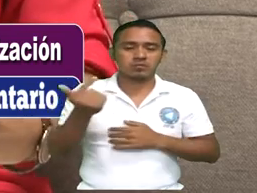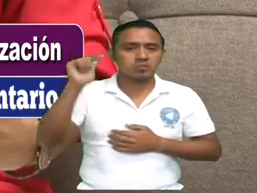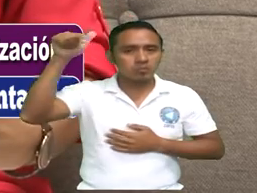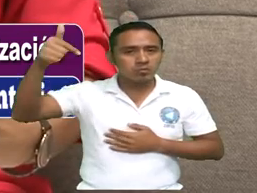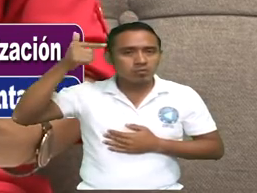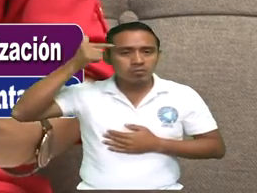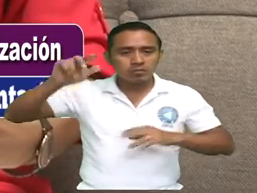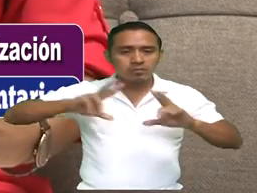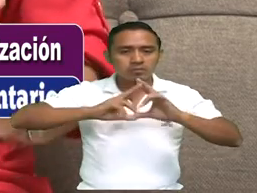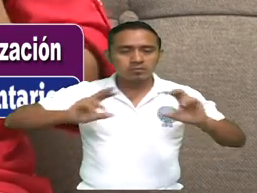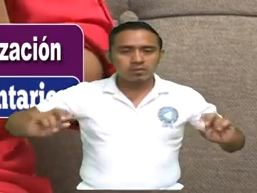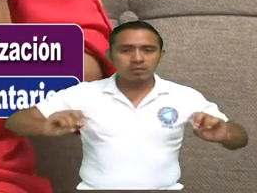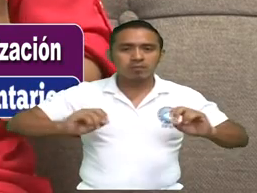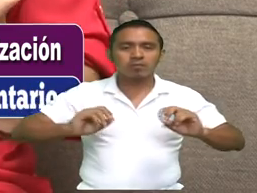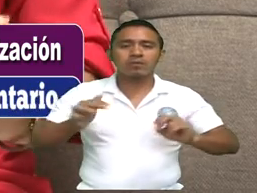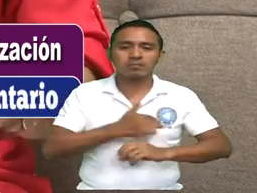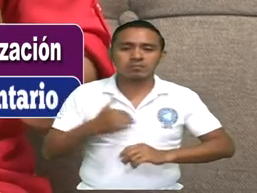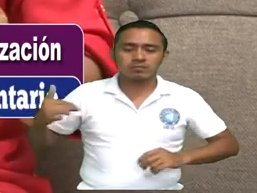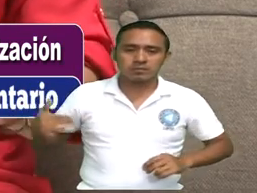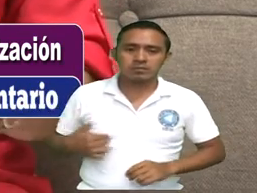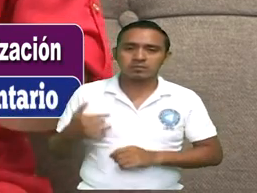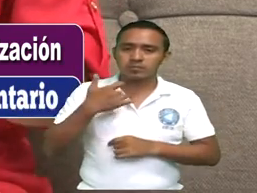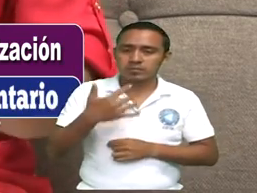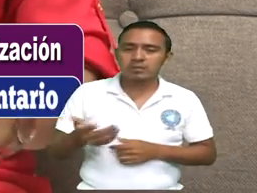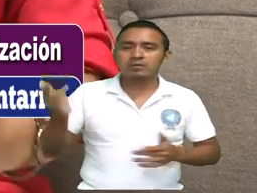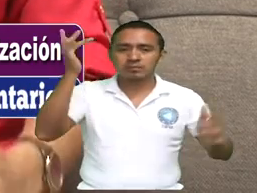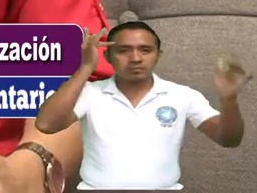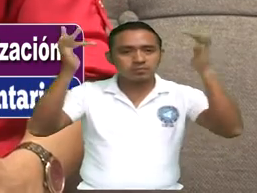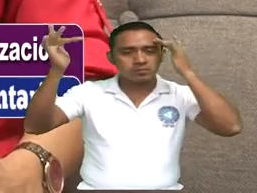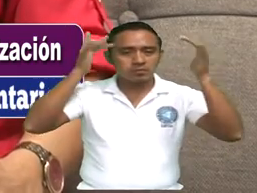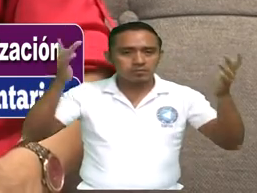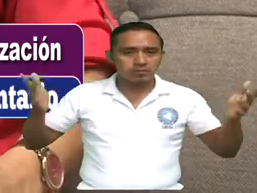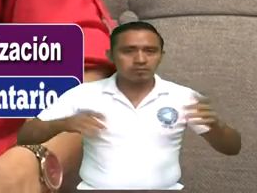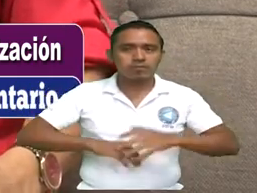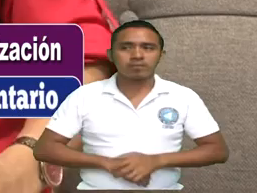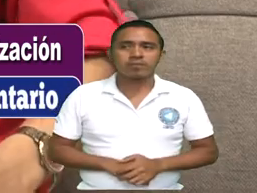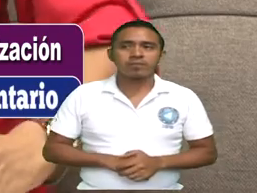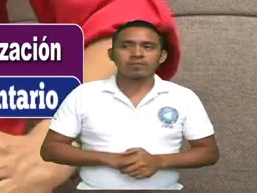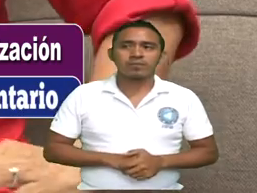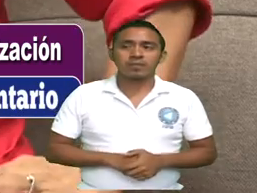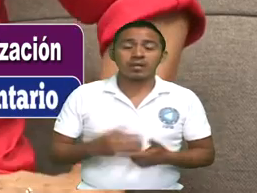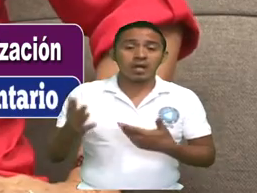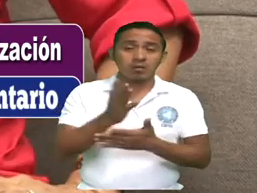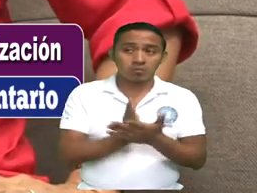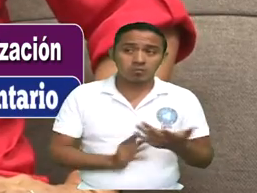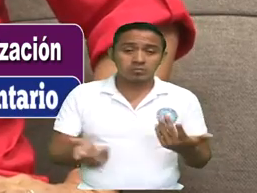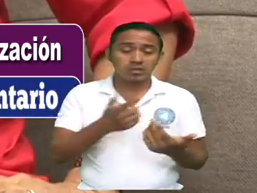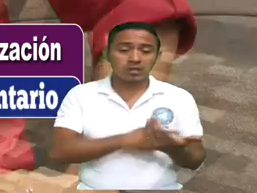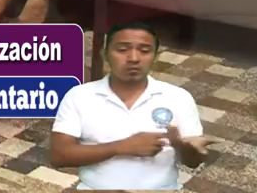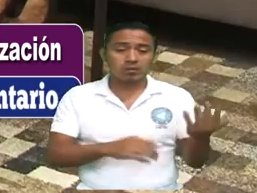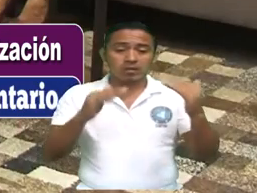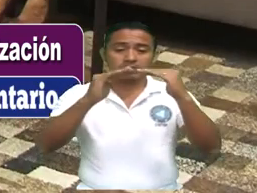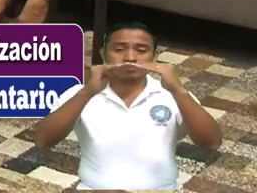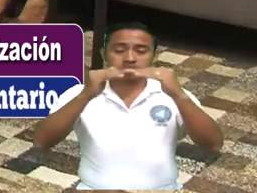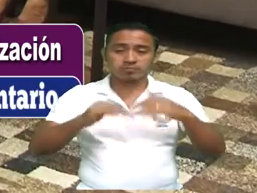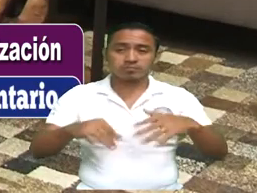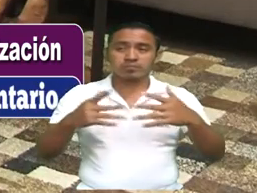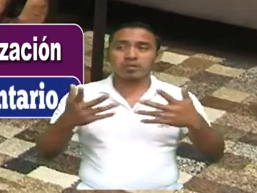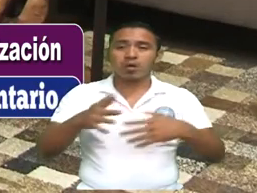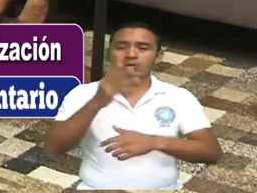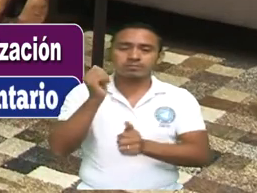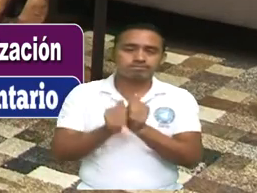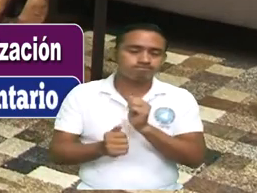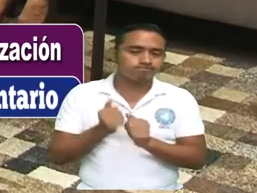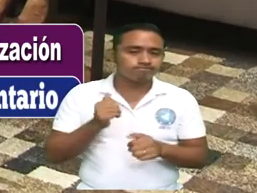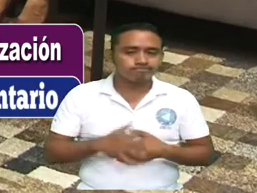gobierno de Nicaragua lo hace porque se preocupa por el pueblo. ¿Y los centros que destruyeron, el gobierno los reparó? Eso fue otro